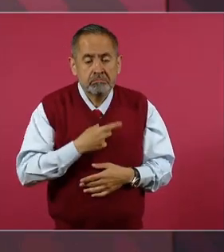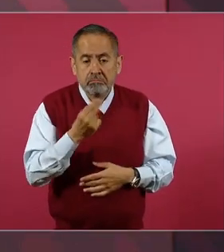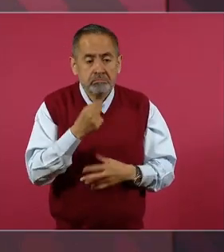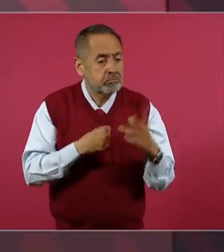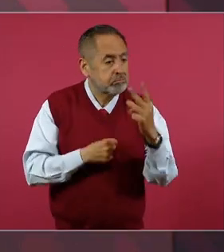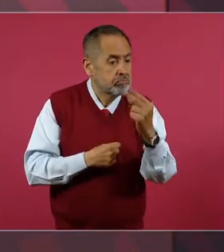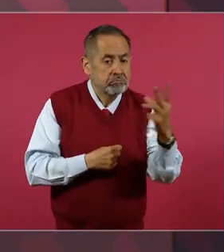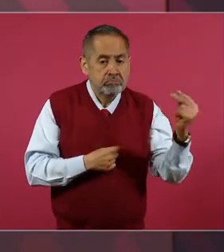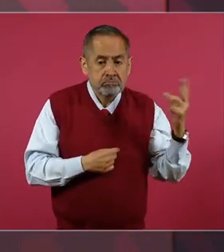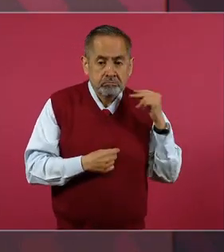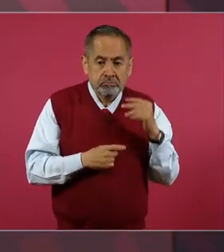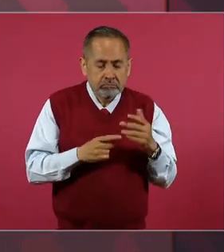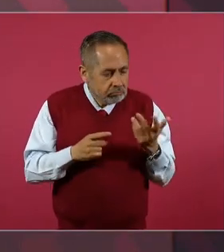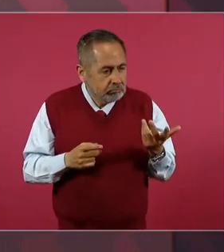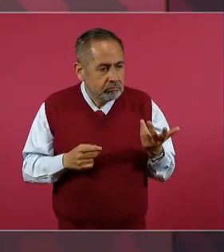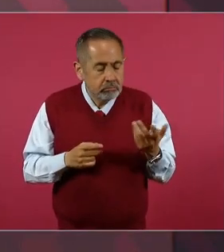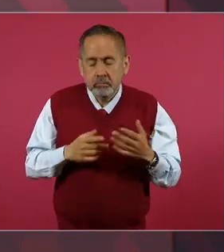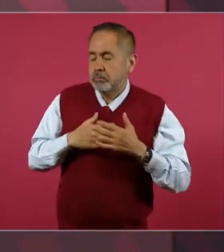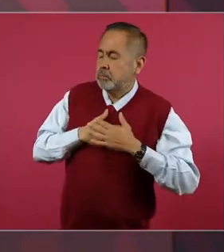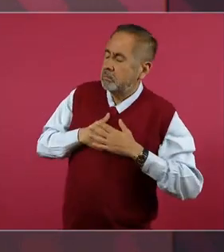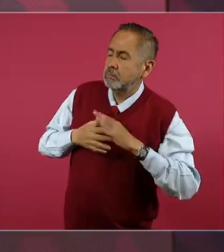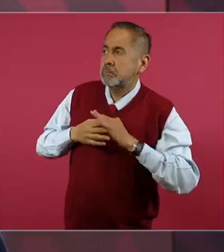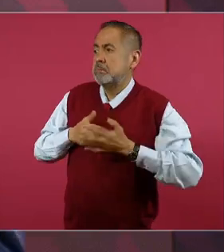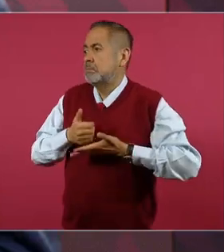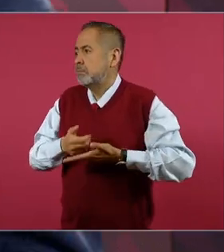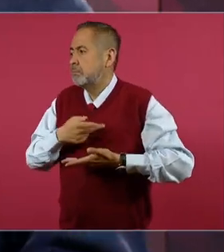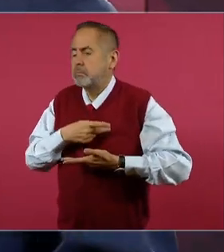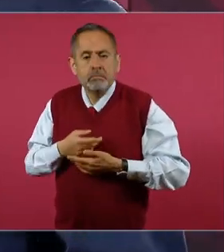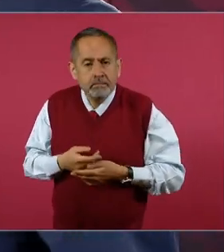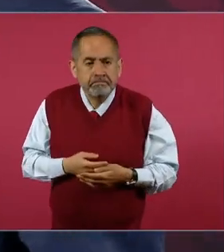los progres